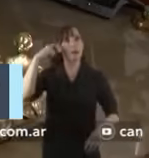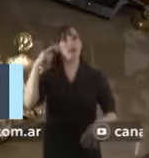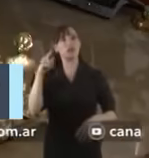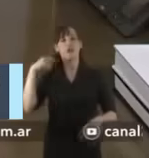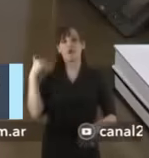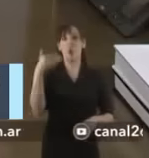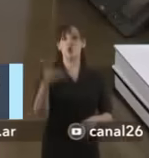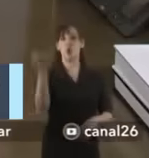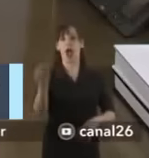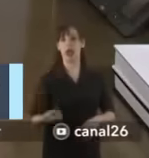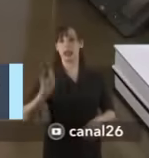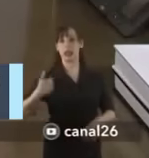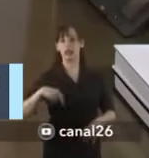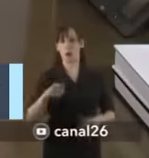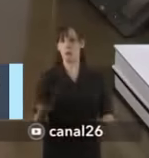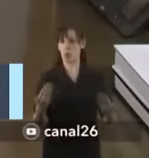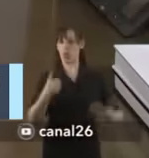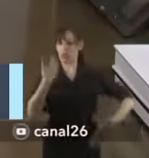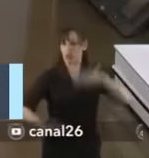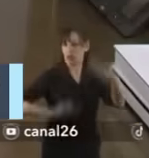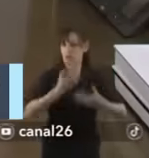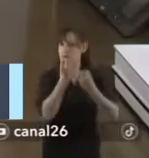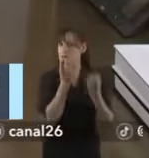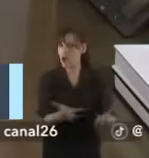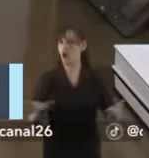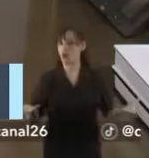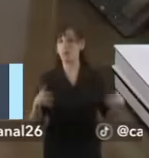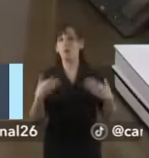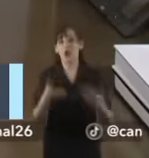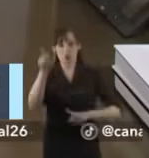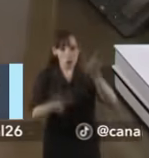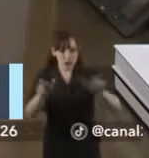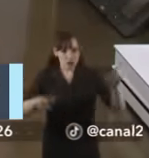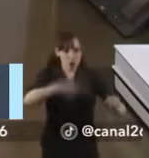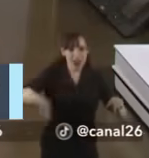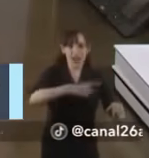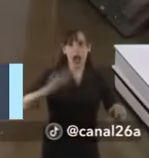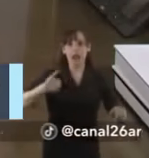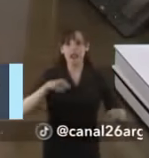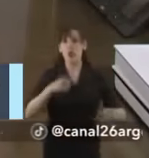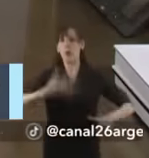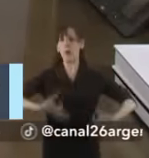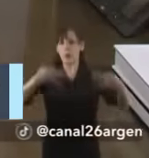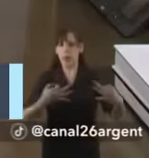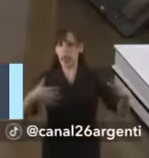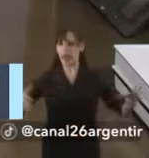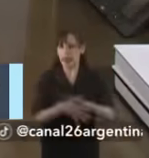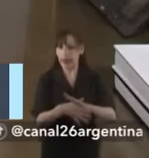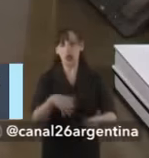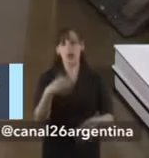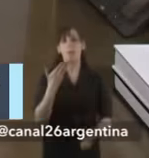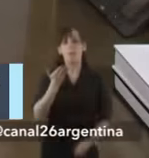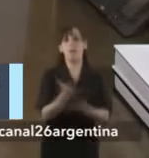adelante por eso invito a todos los argentinos de bien a que le reclamen a sus representantes la aprobación de esta ley la patria